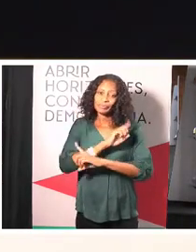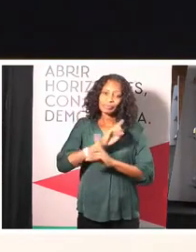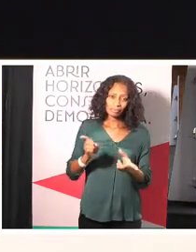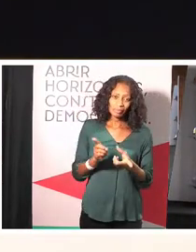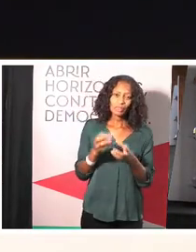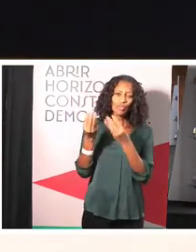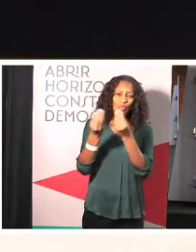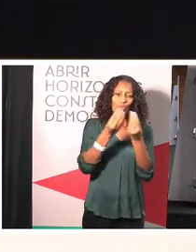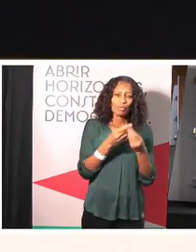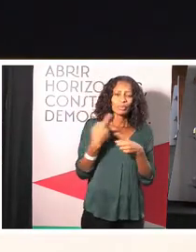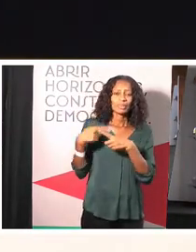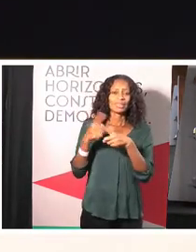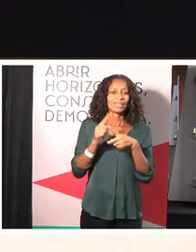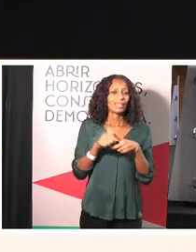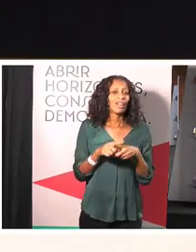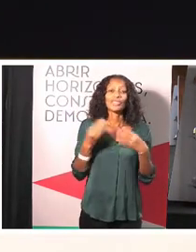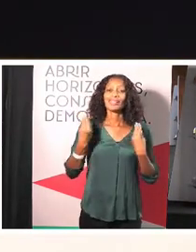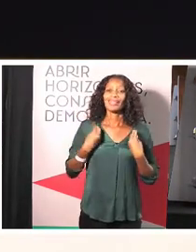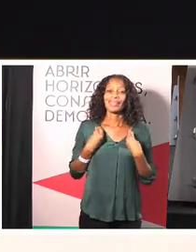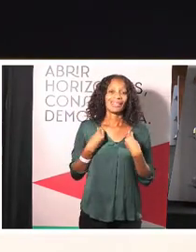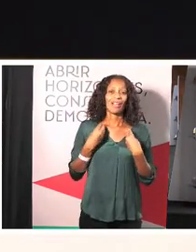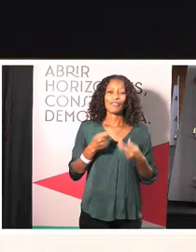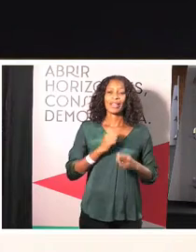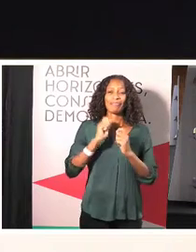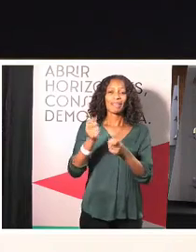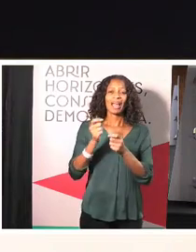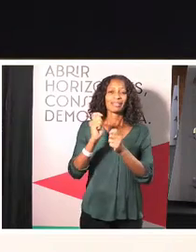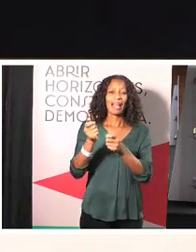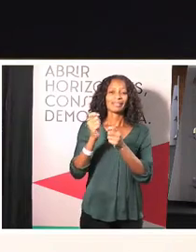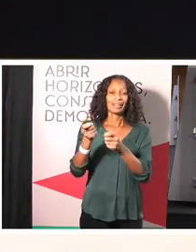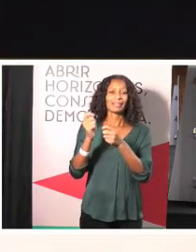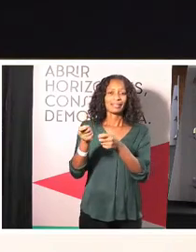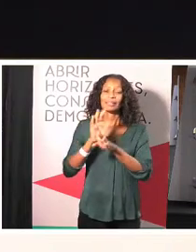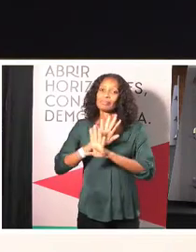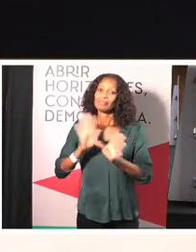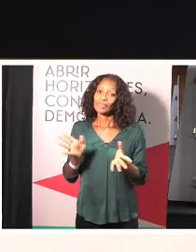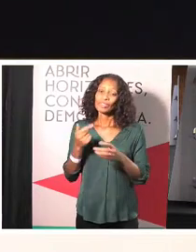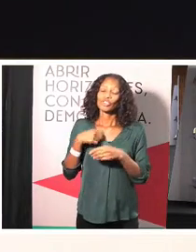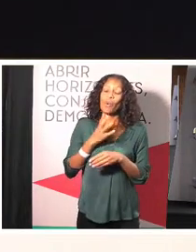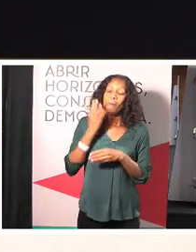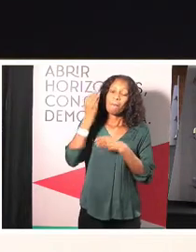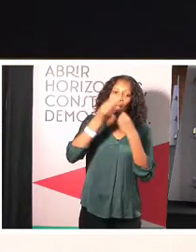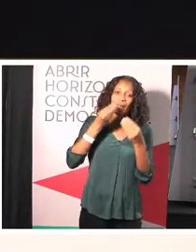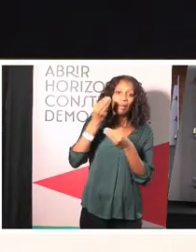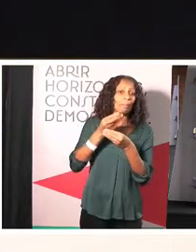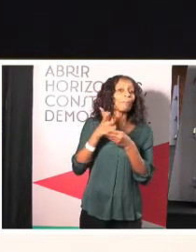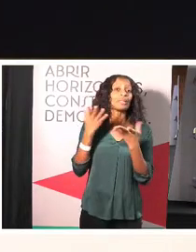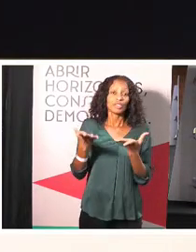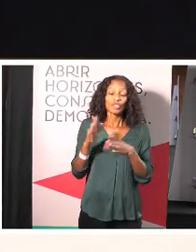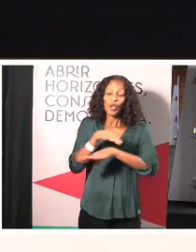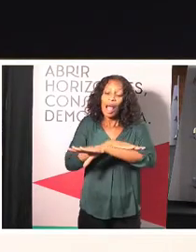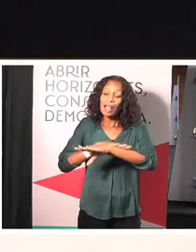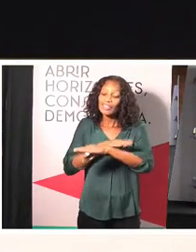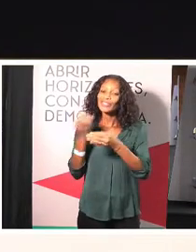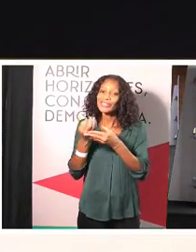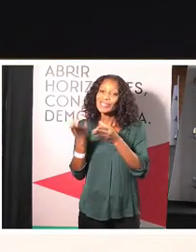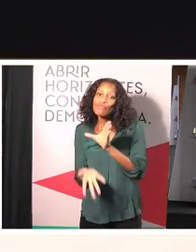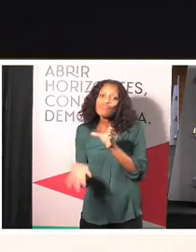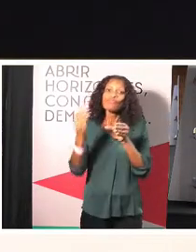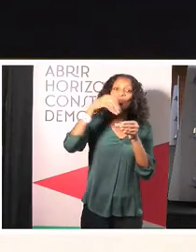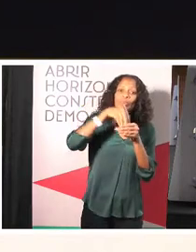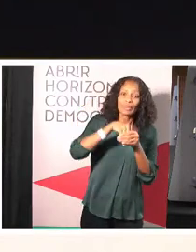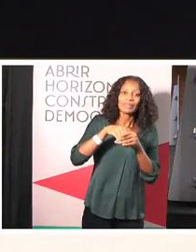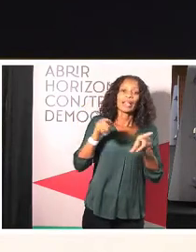de la vida, incluso, y de la relación, y esto tiene que ser incorporado por los Estados como instituciones políticas, pero más allá de los